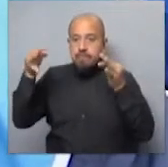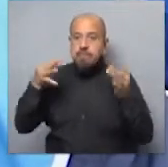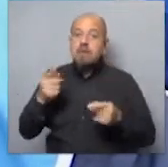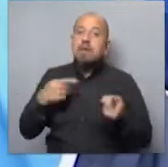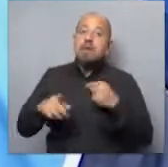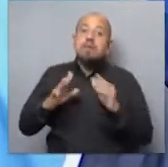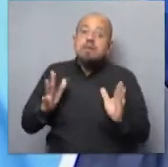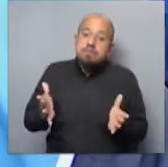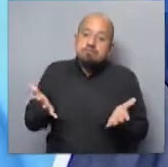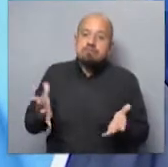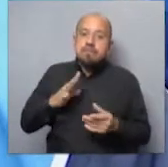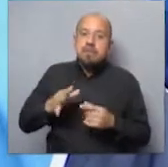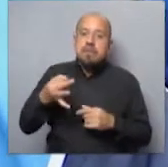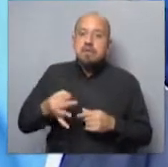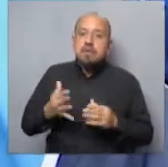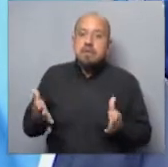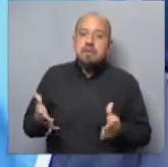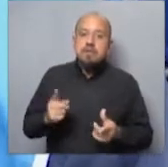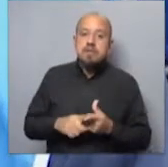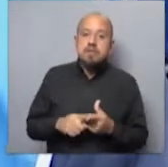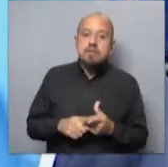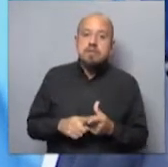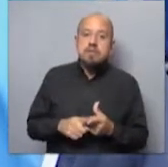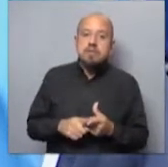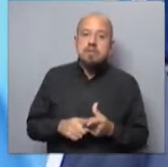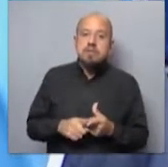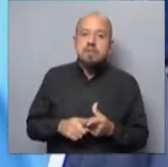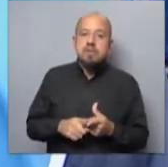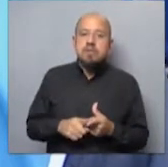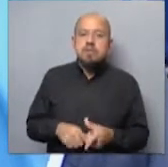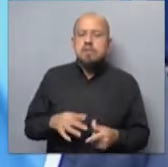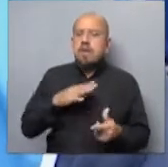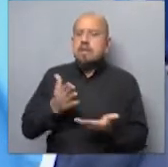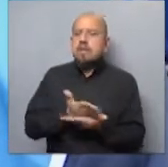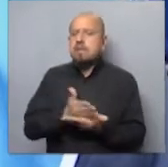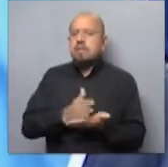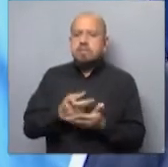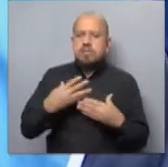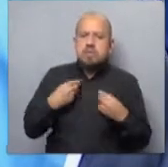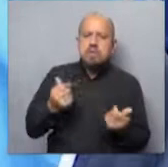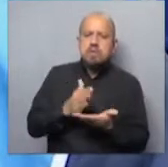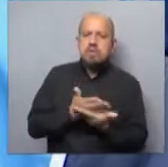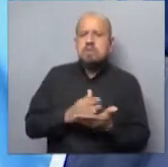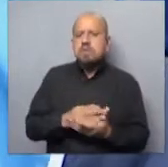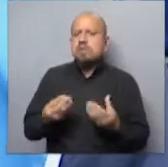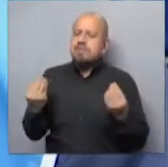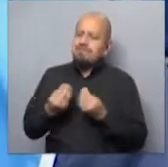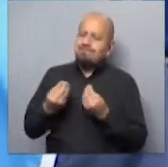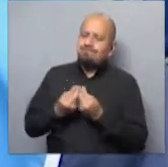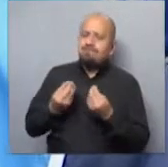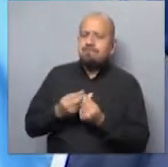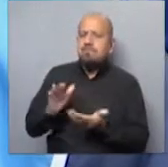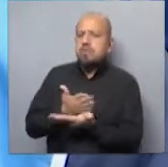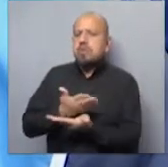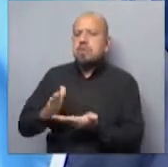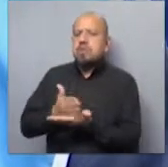y es un riesgo que hay que cumplir, por eso estamos cuidando coches, ¿no? ¿Hay discriminación? ¿Sentís discriminación? Muchísima,